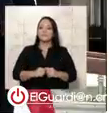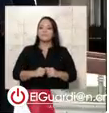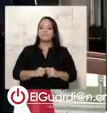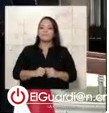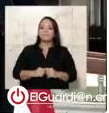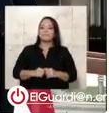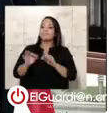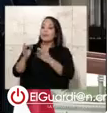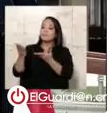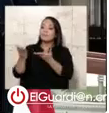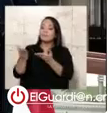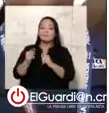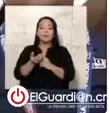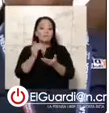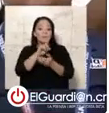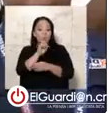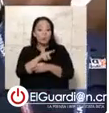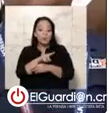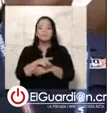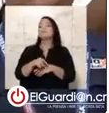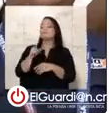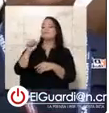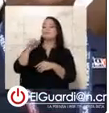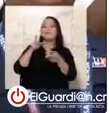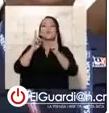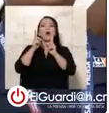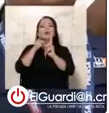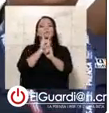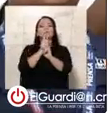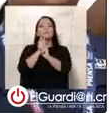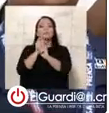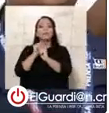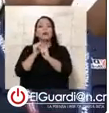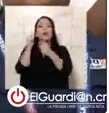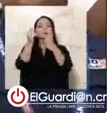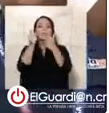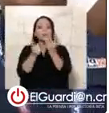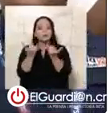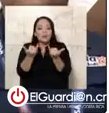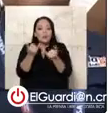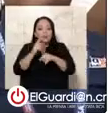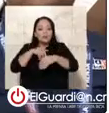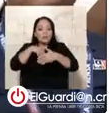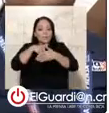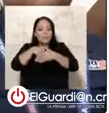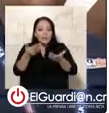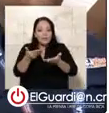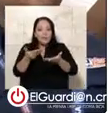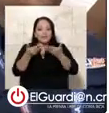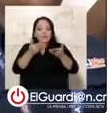¿tiene repregunta? Sí, pero ¿cuáles son puntualmente los aspectos que impiden en este momento que se dé